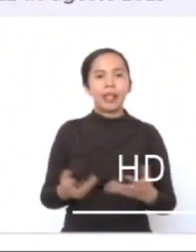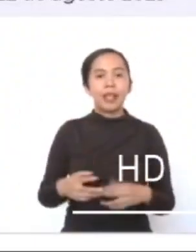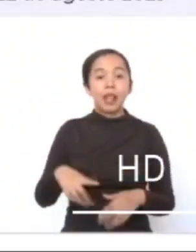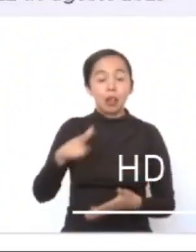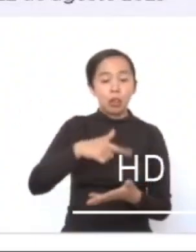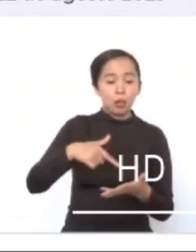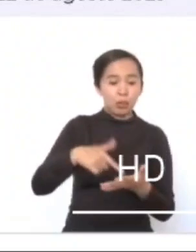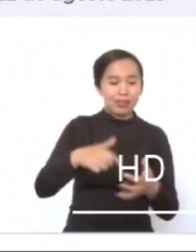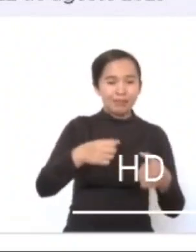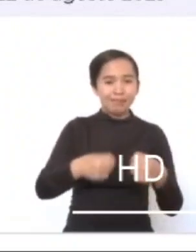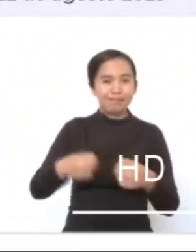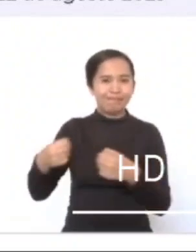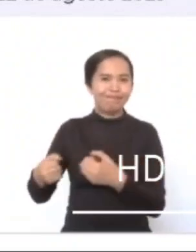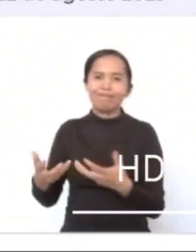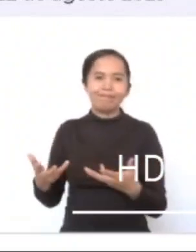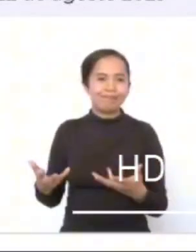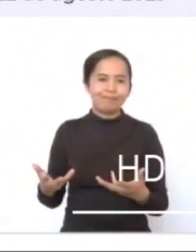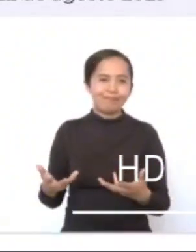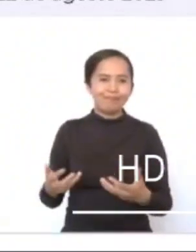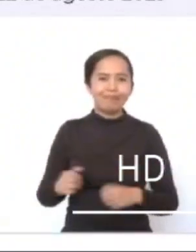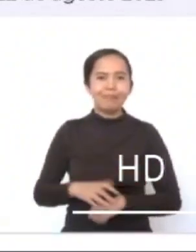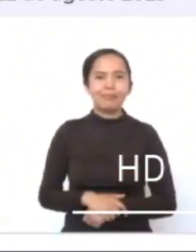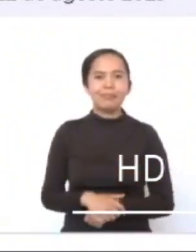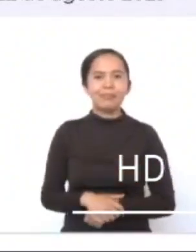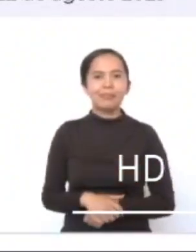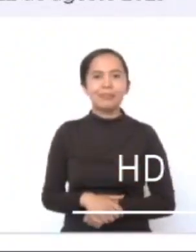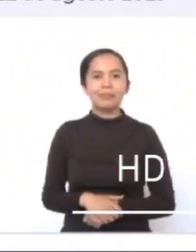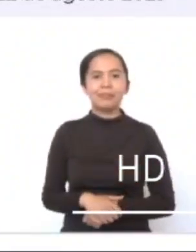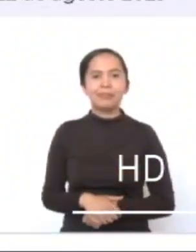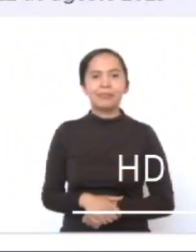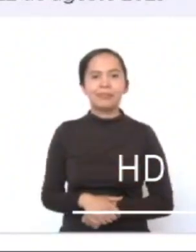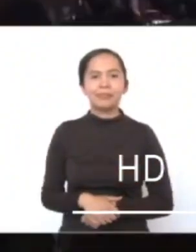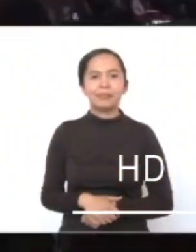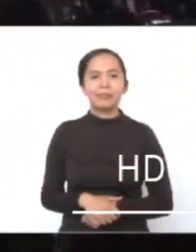seguro para ningún feminicida.